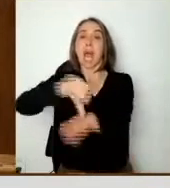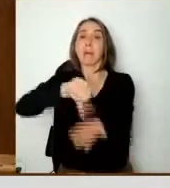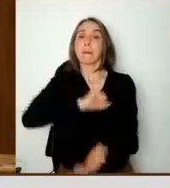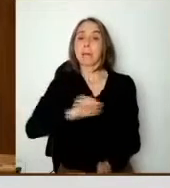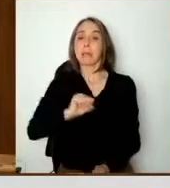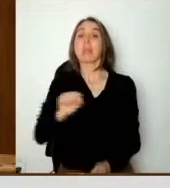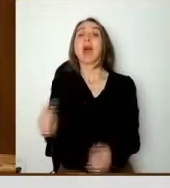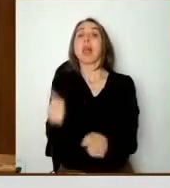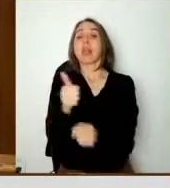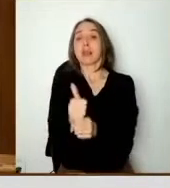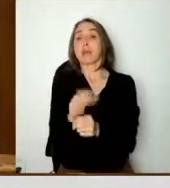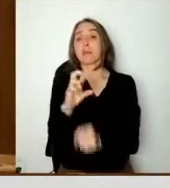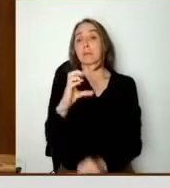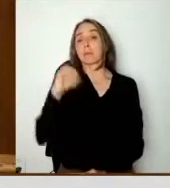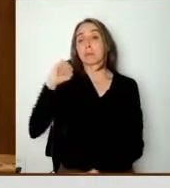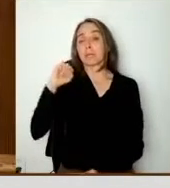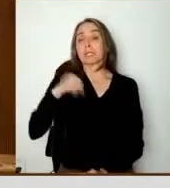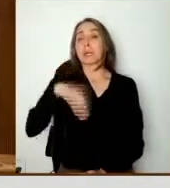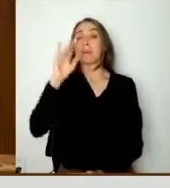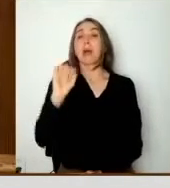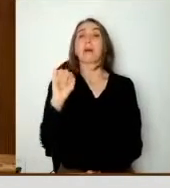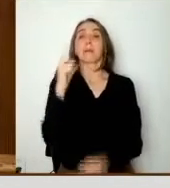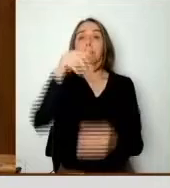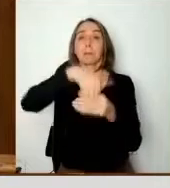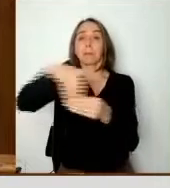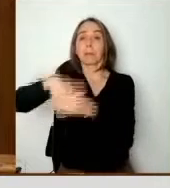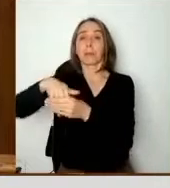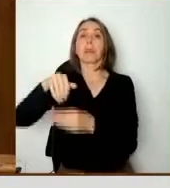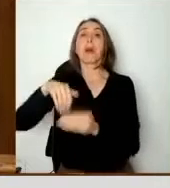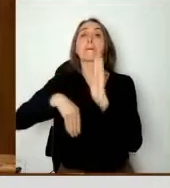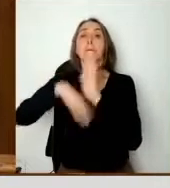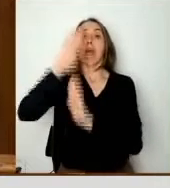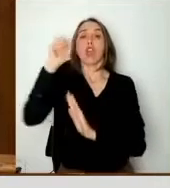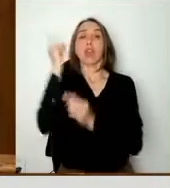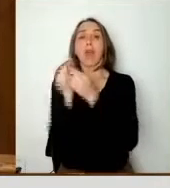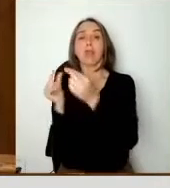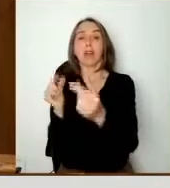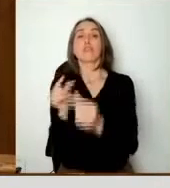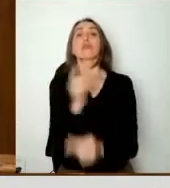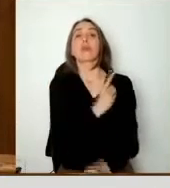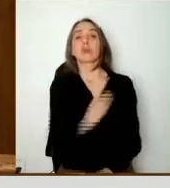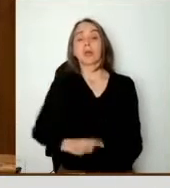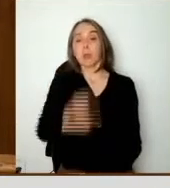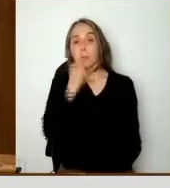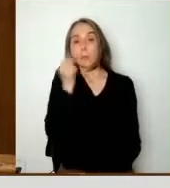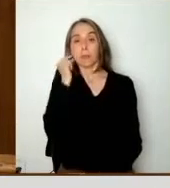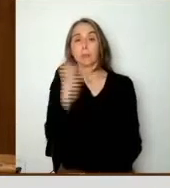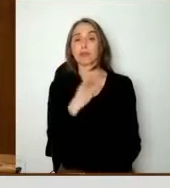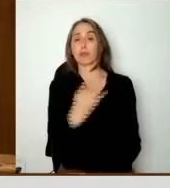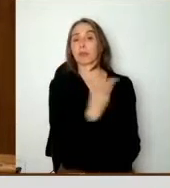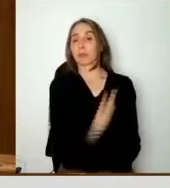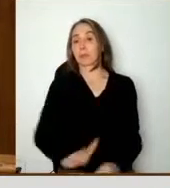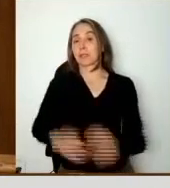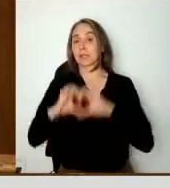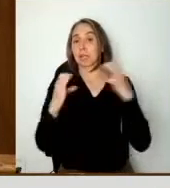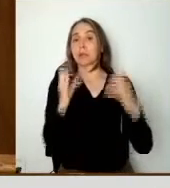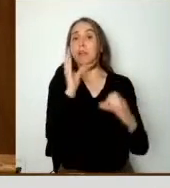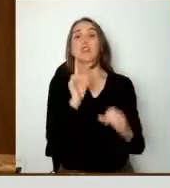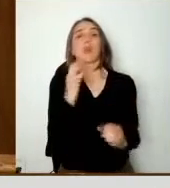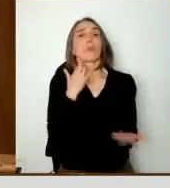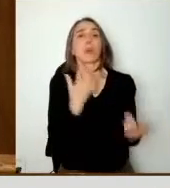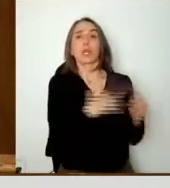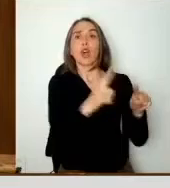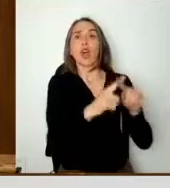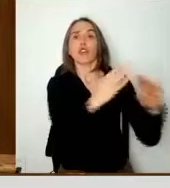mayoría nacional de votos de esta Cámara de Diputados y Diputadas, no tiene por qué existir otro tipo de vetos elitistas